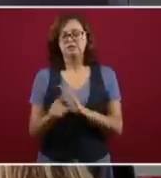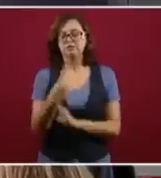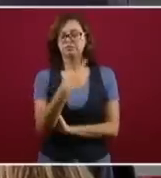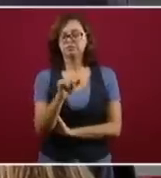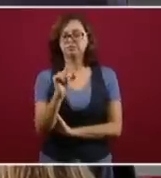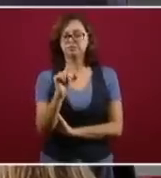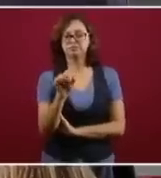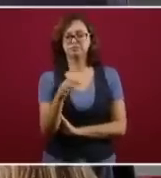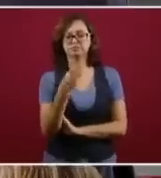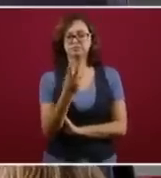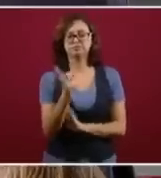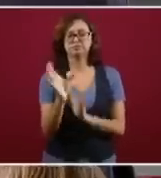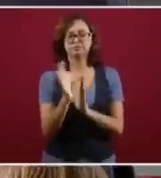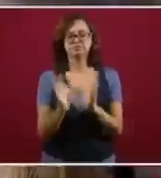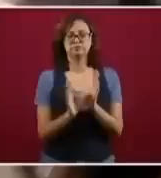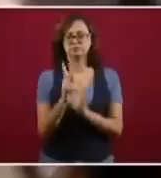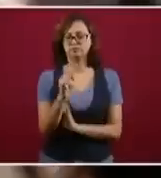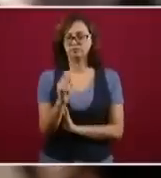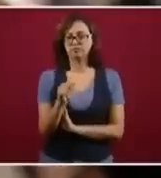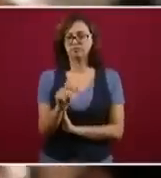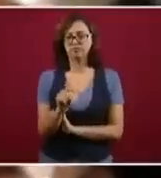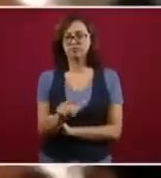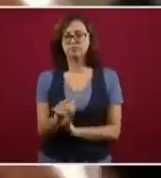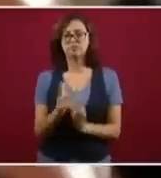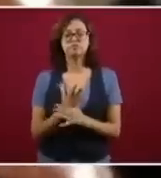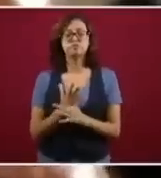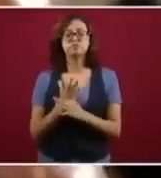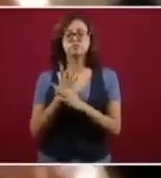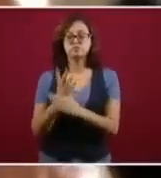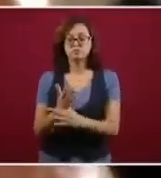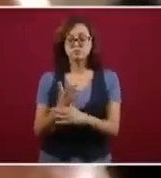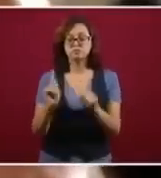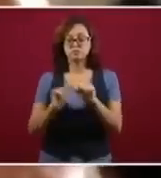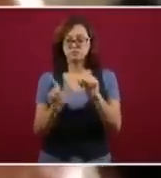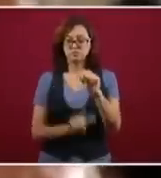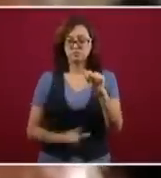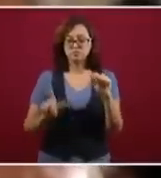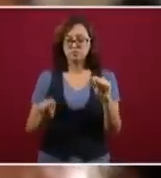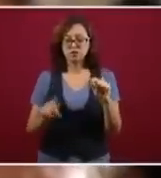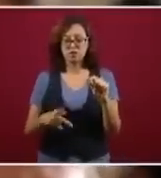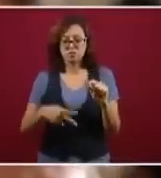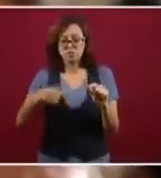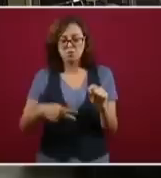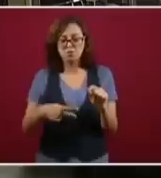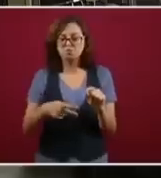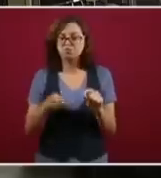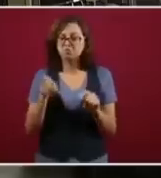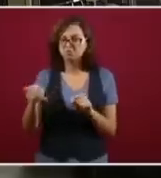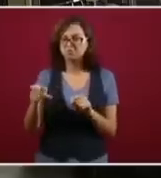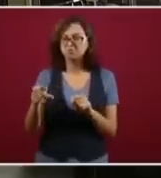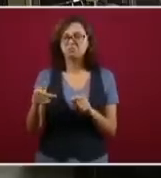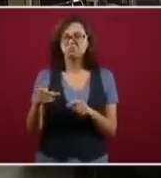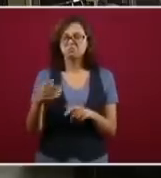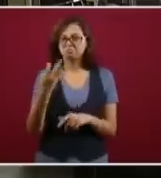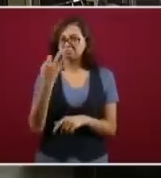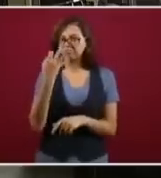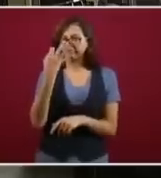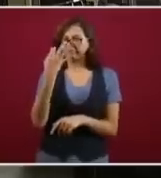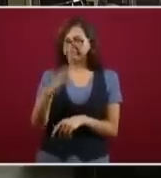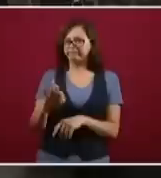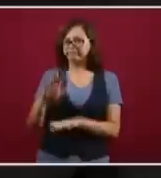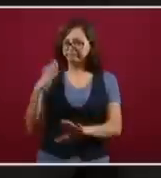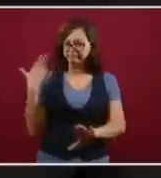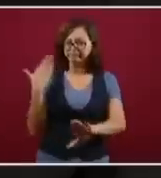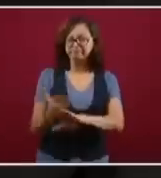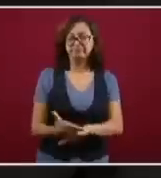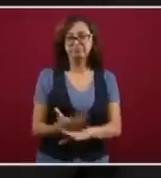Penal establece como delito a traición a la patria quien comete esta situación. ¿Iniciará